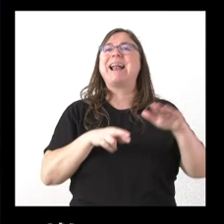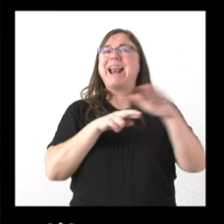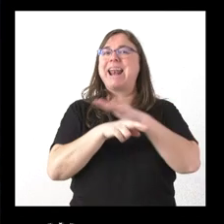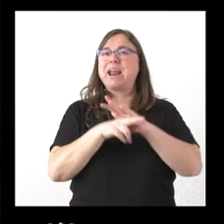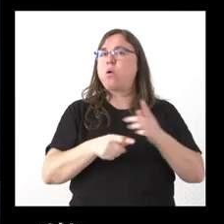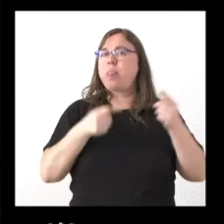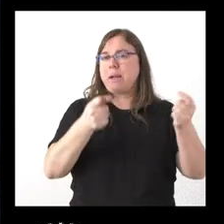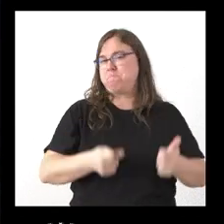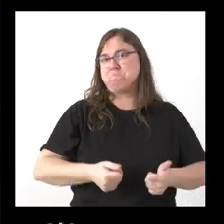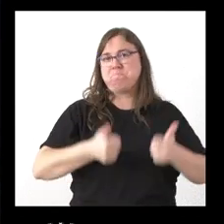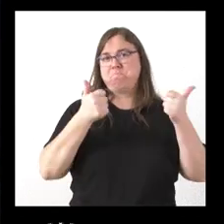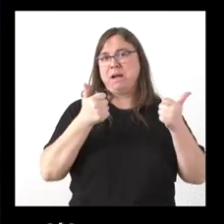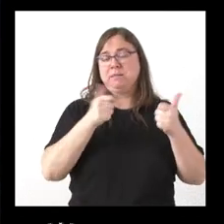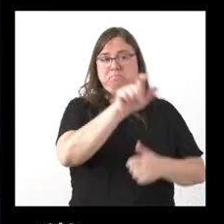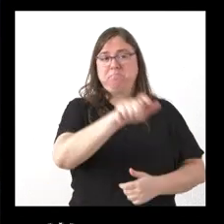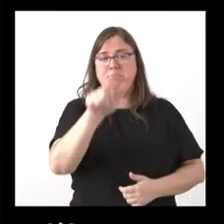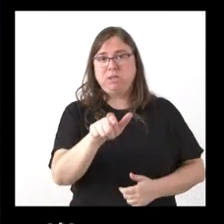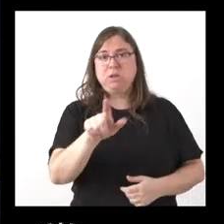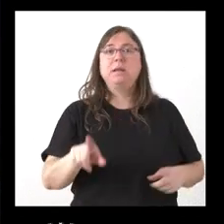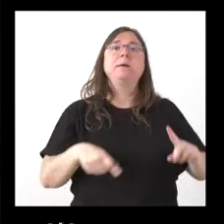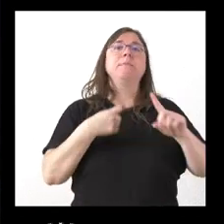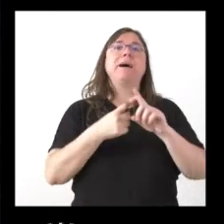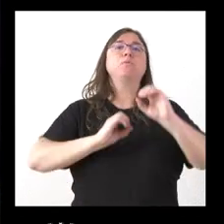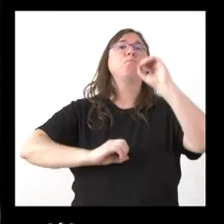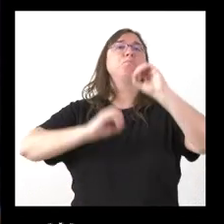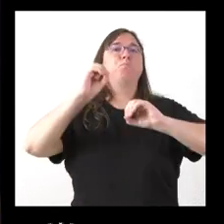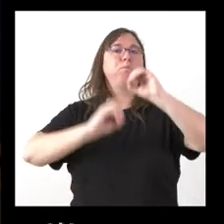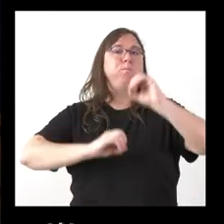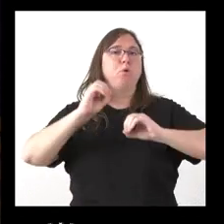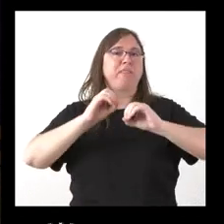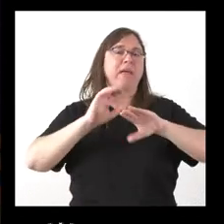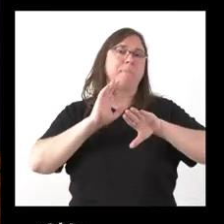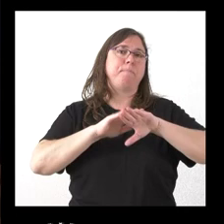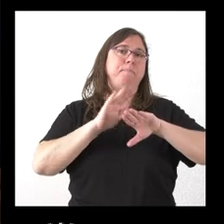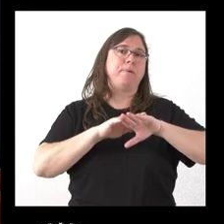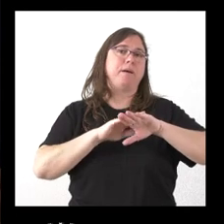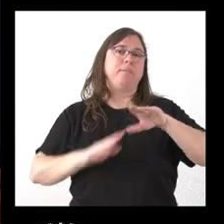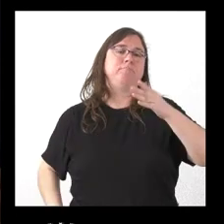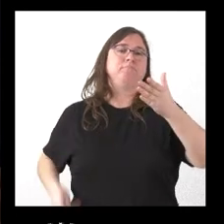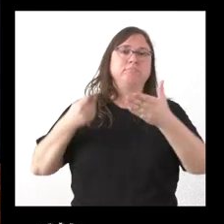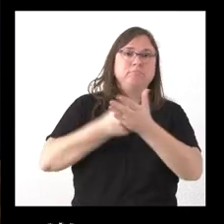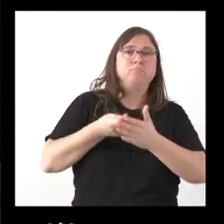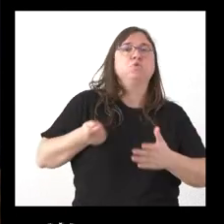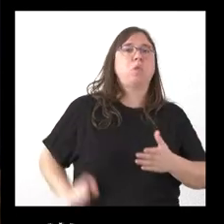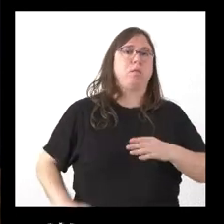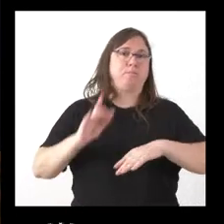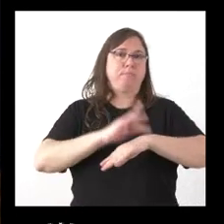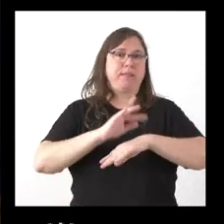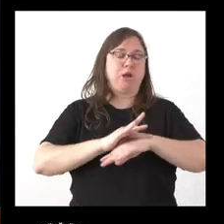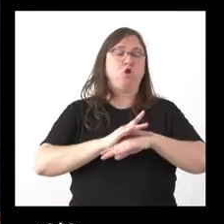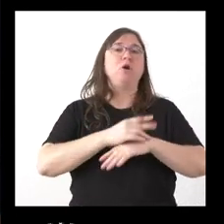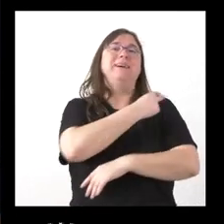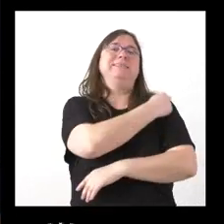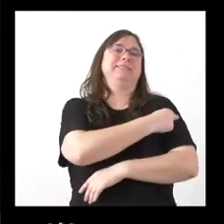sobre el conjunto de beneficiarios del sistema En porcentaje destinado a remuneraciones del funcionario a salud pública